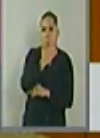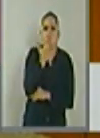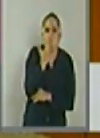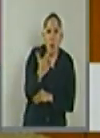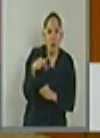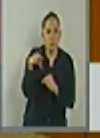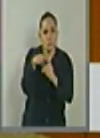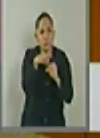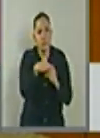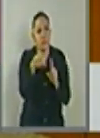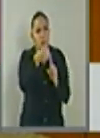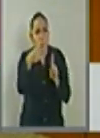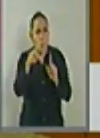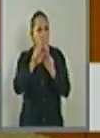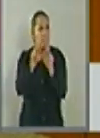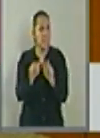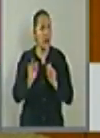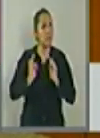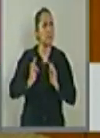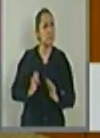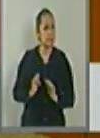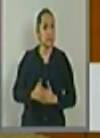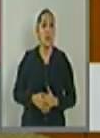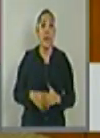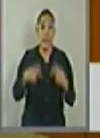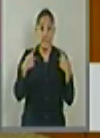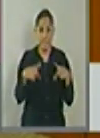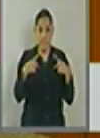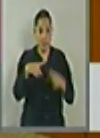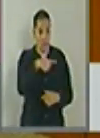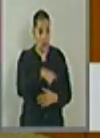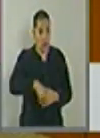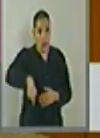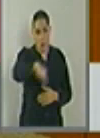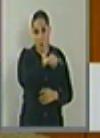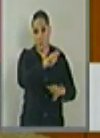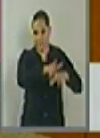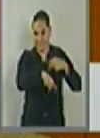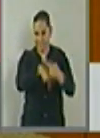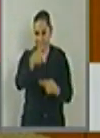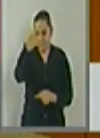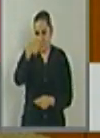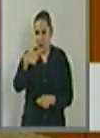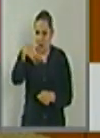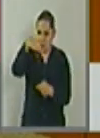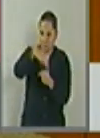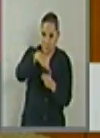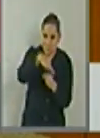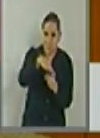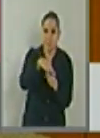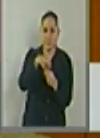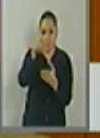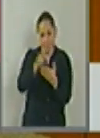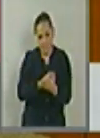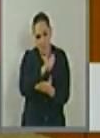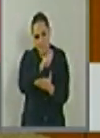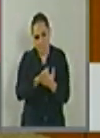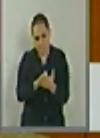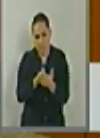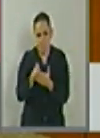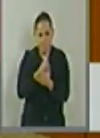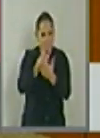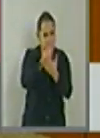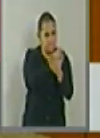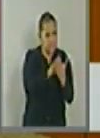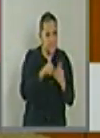también, la mayoría de los electores, mujeres y hombres que acudieron a las urnas, decidieron una nueva alternancia y un